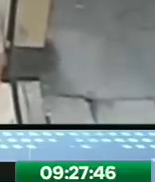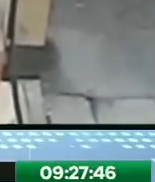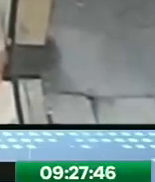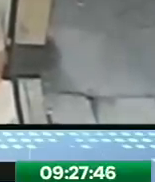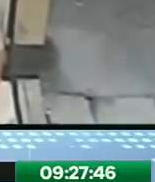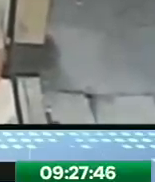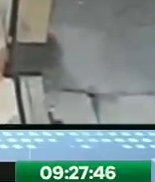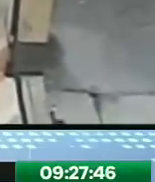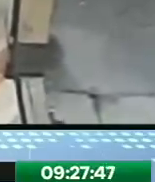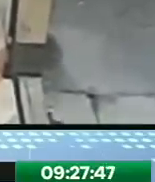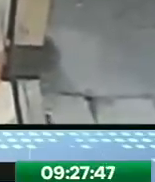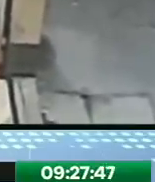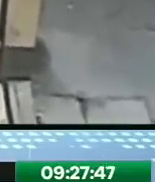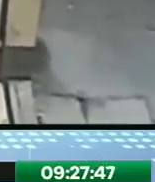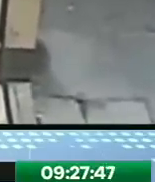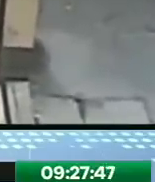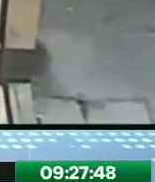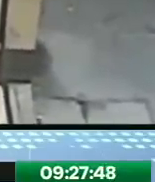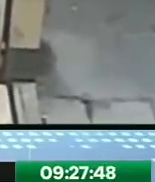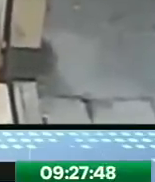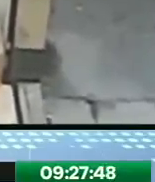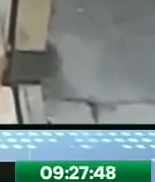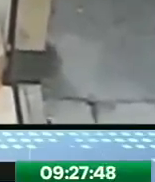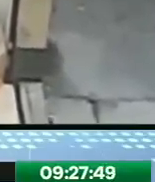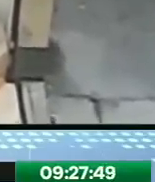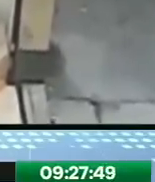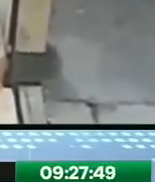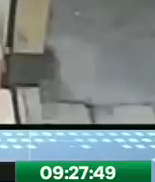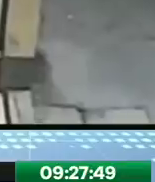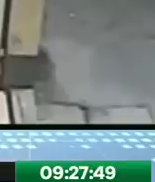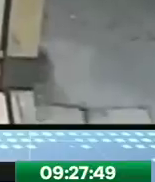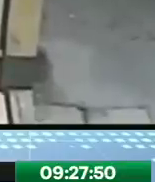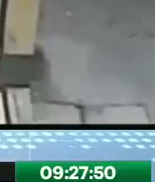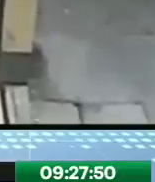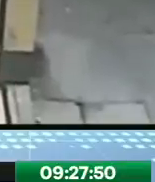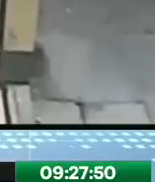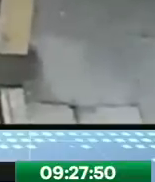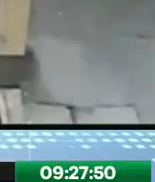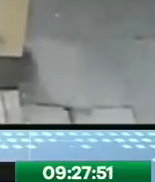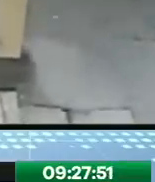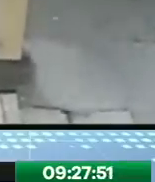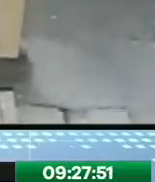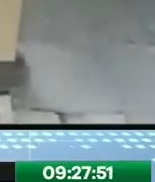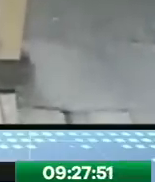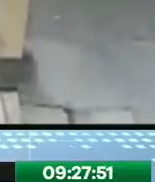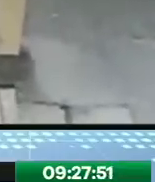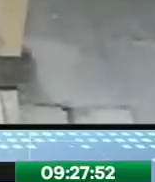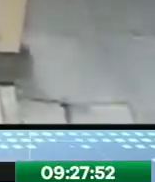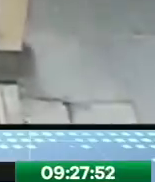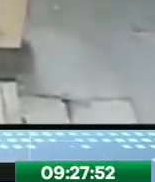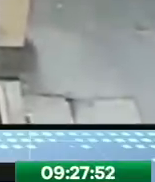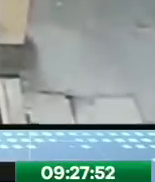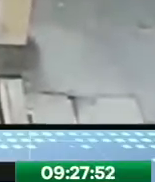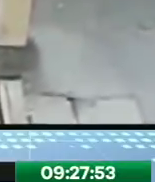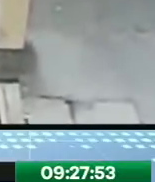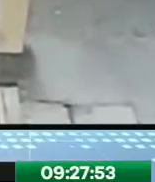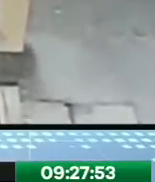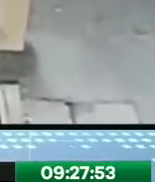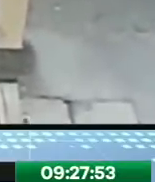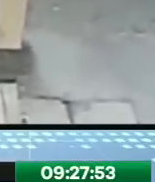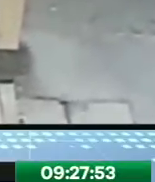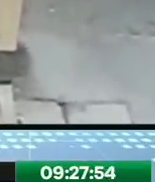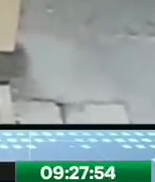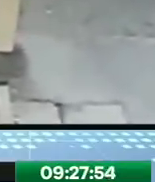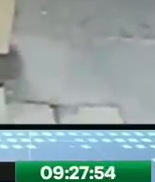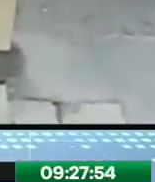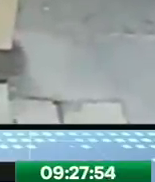pie, designado a los diferentes puntos más conflictivos para una mejor presencia policial. Asimismo,